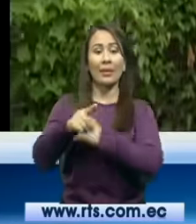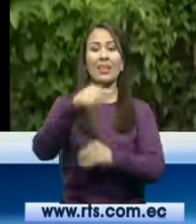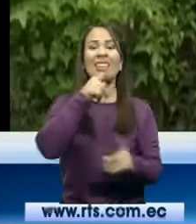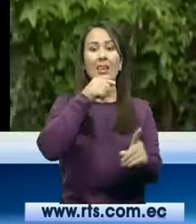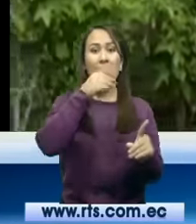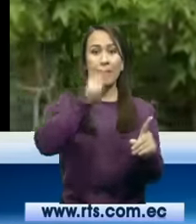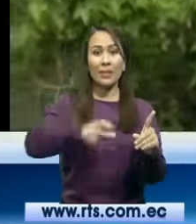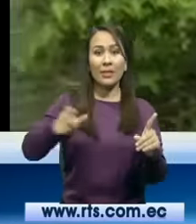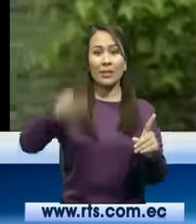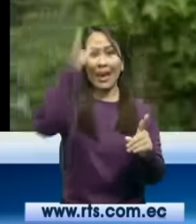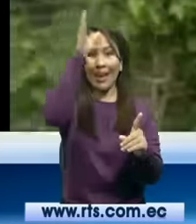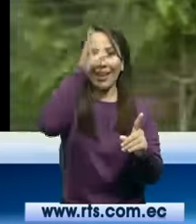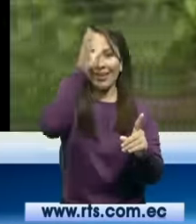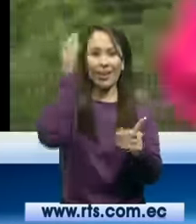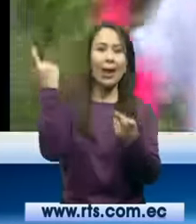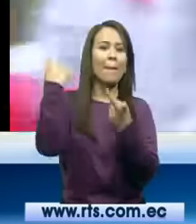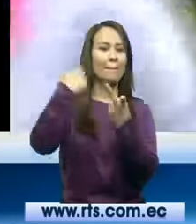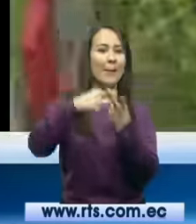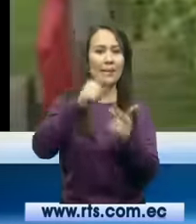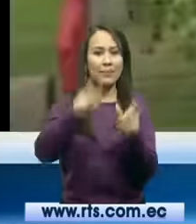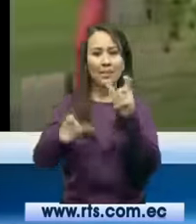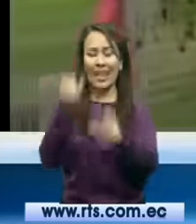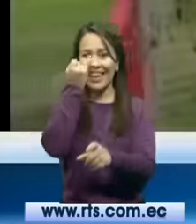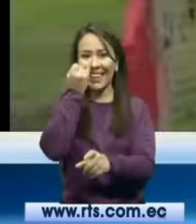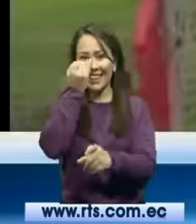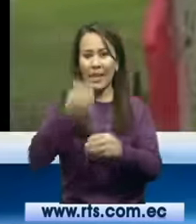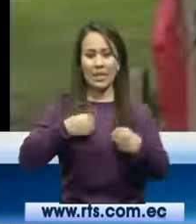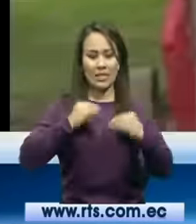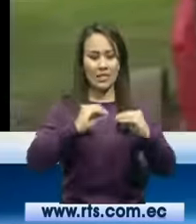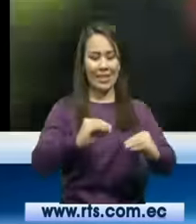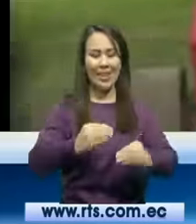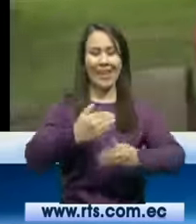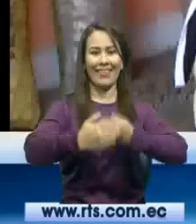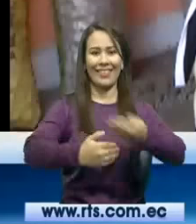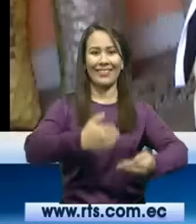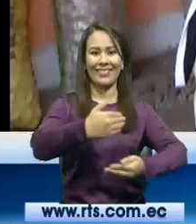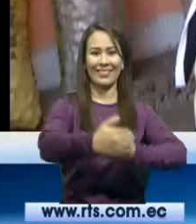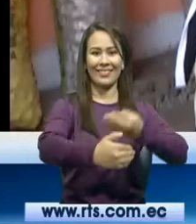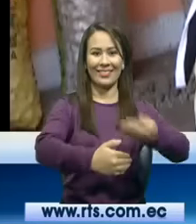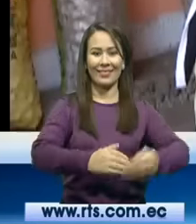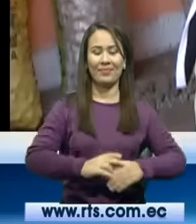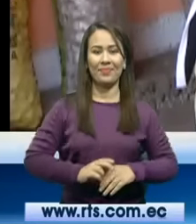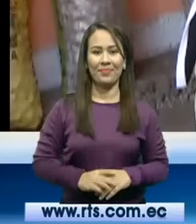con tradiciones indígenas y es una forma de pasar las costumbres de generación a generación.